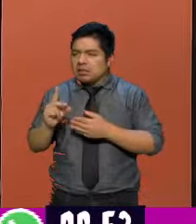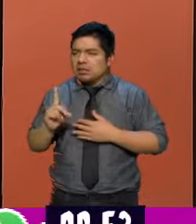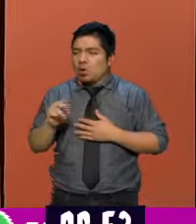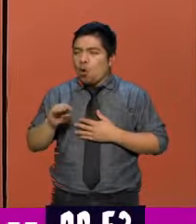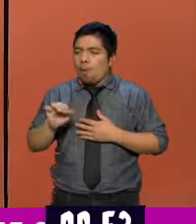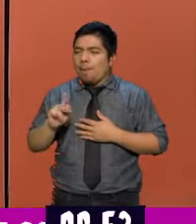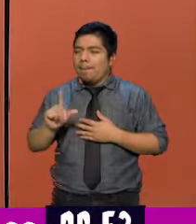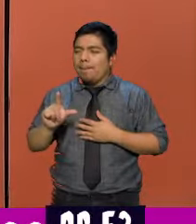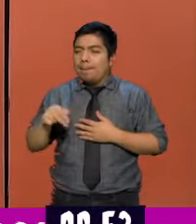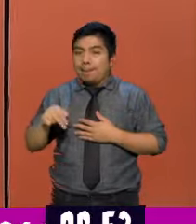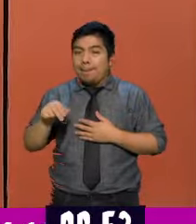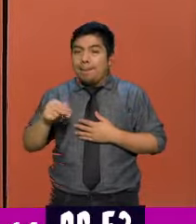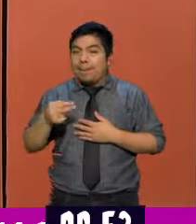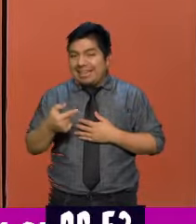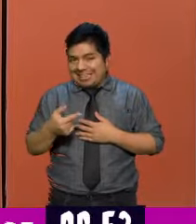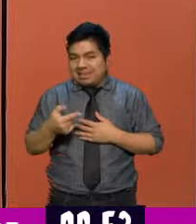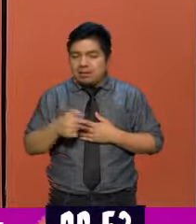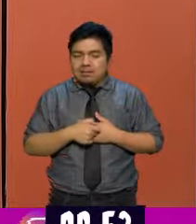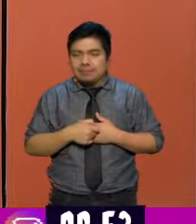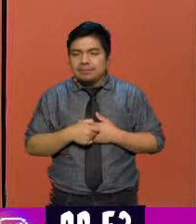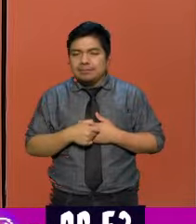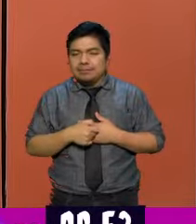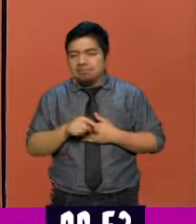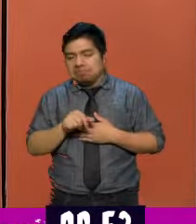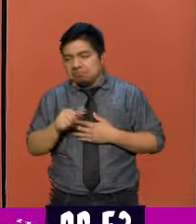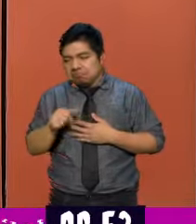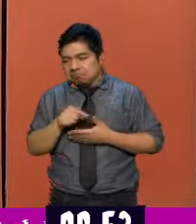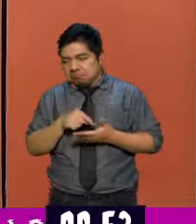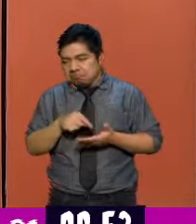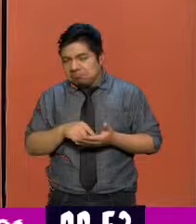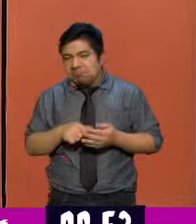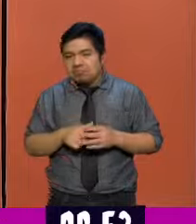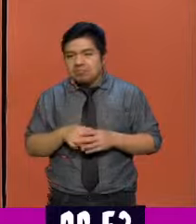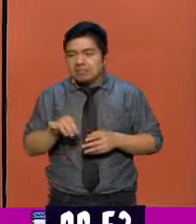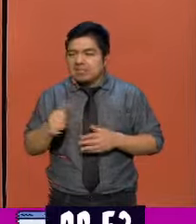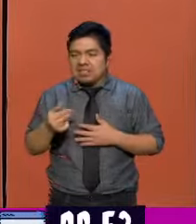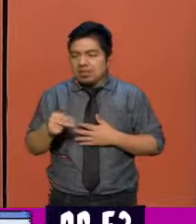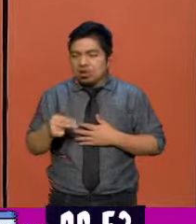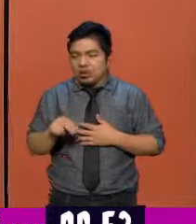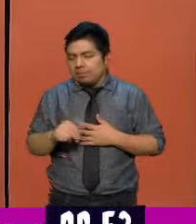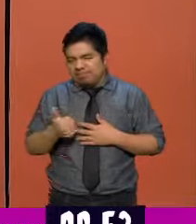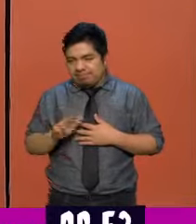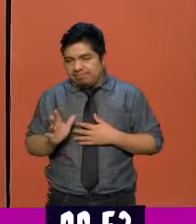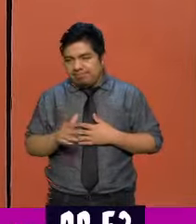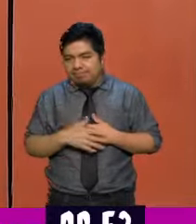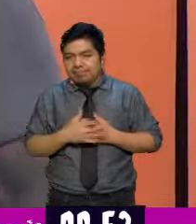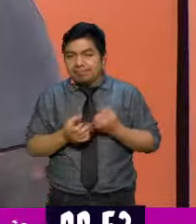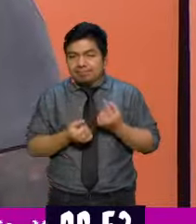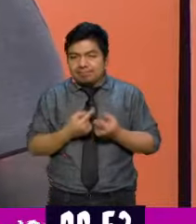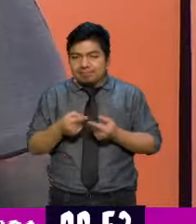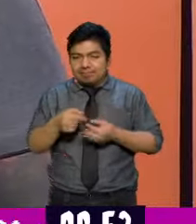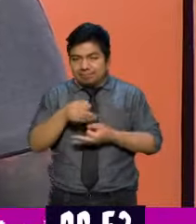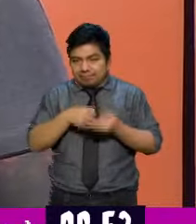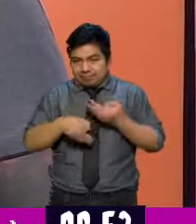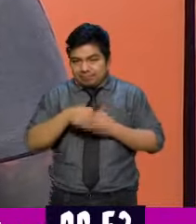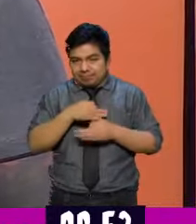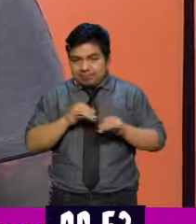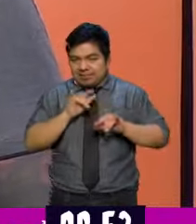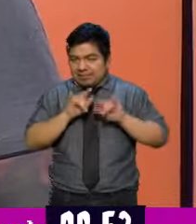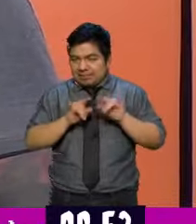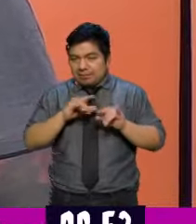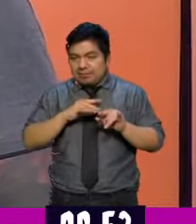Dumplings. ¿También? Ah, no. Tienen otro nombre. Que sabían, amiga. Tienen otro nombre, pero yo no sé. Tienen otro nombre, pero es que esas que venden ahora en todas las ferias